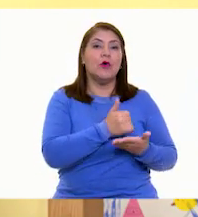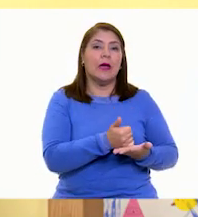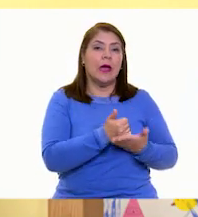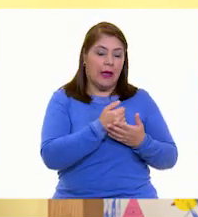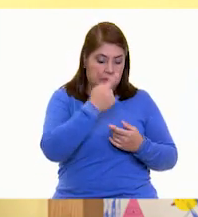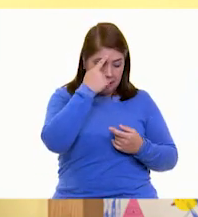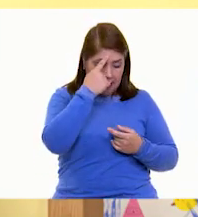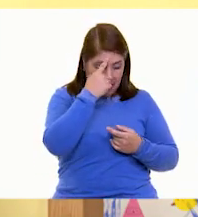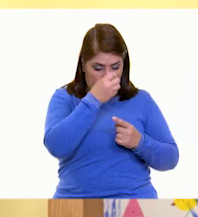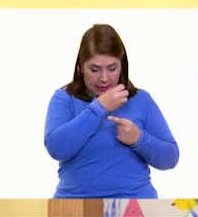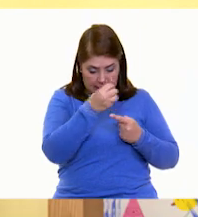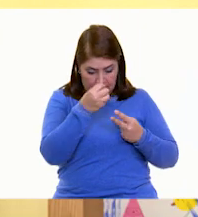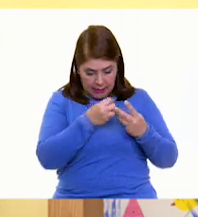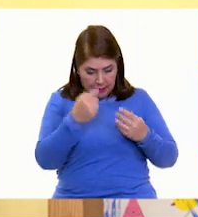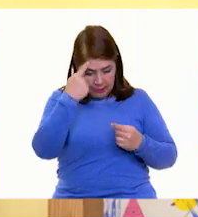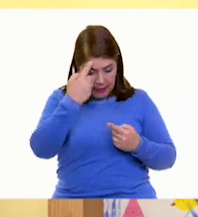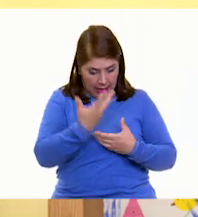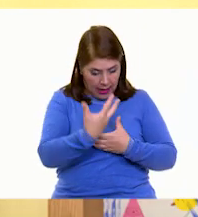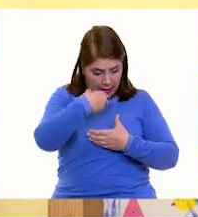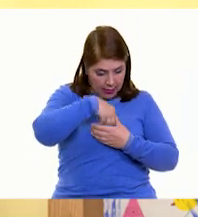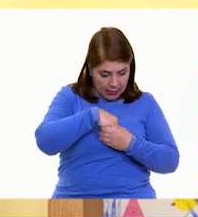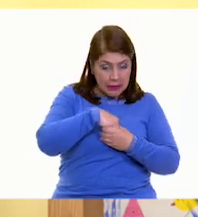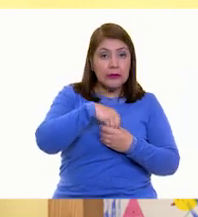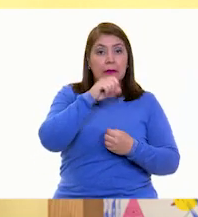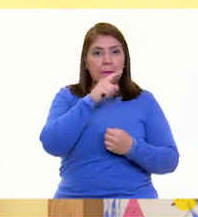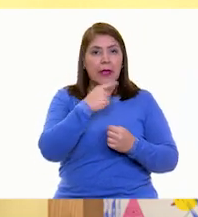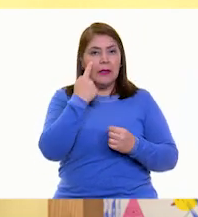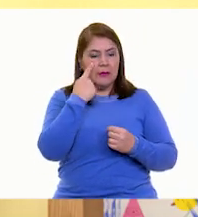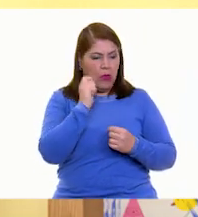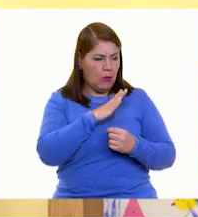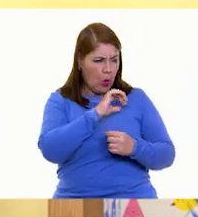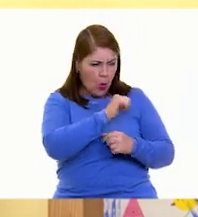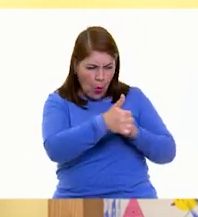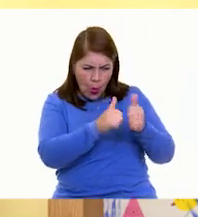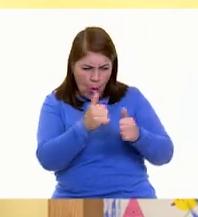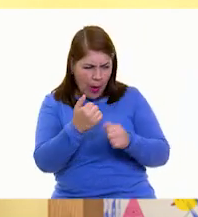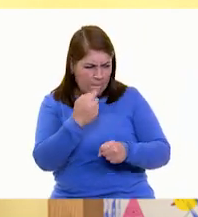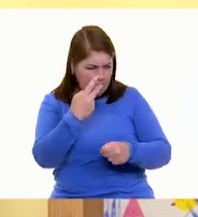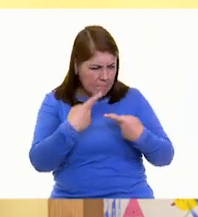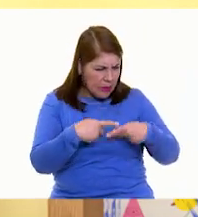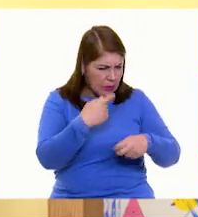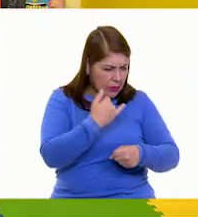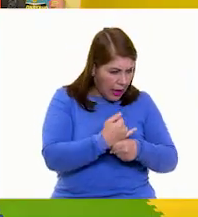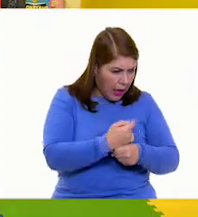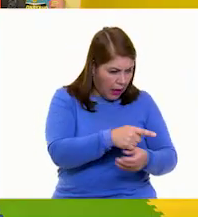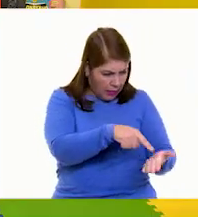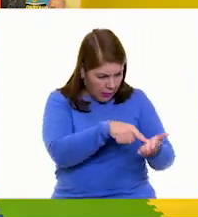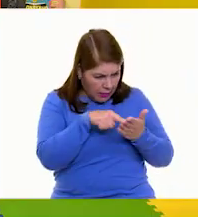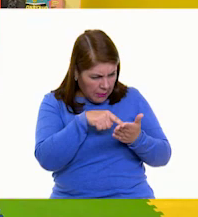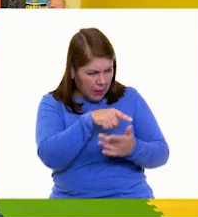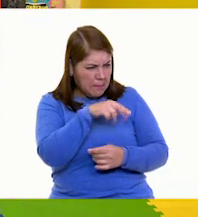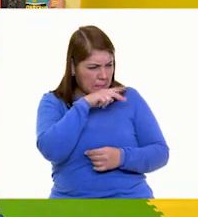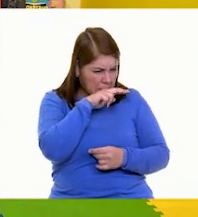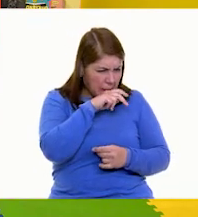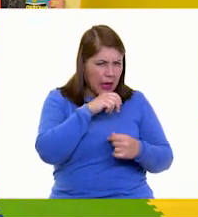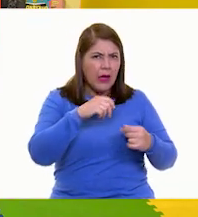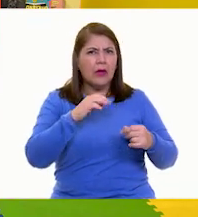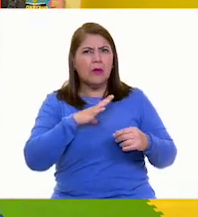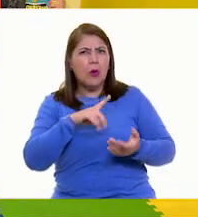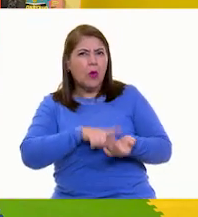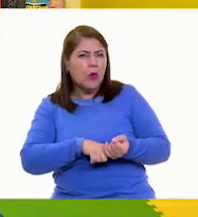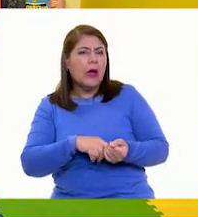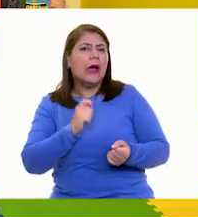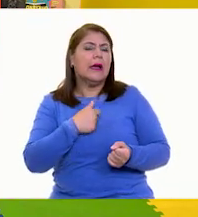y externo, al mostrarles en otros personajes sus vivencias, temores y preocupaciones. Al poner a su